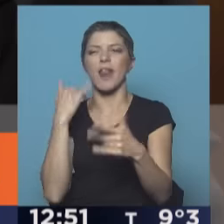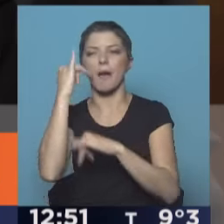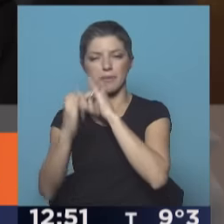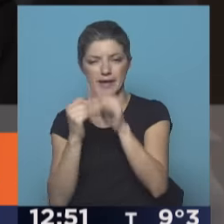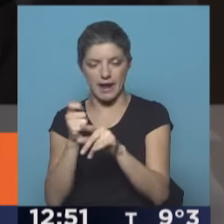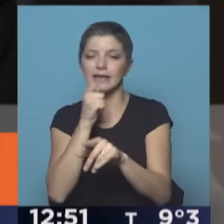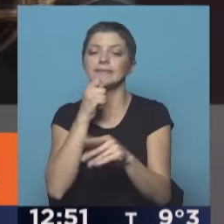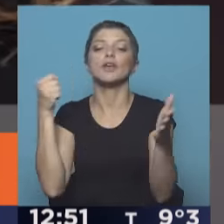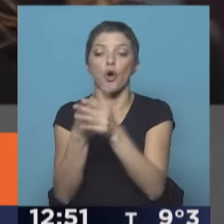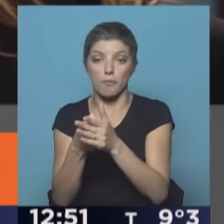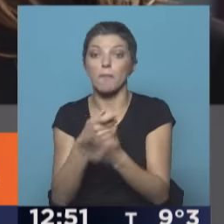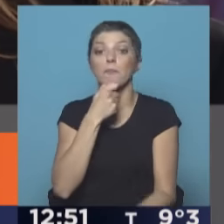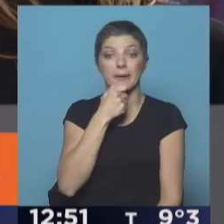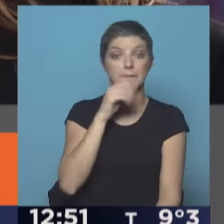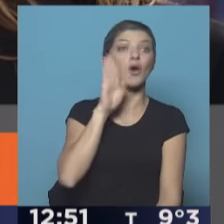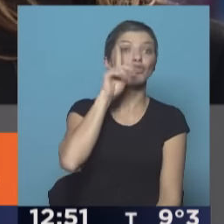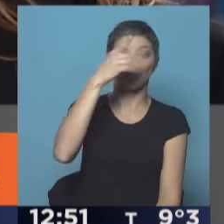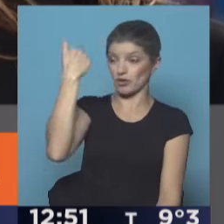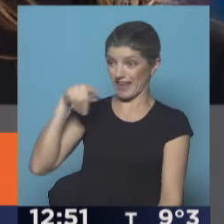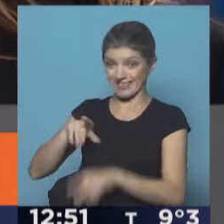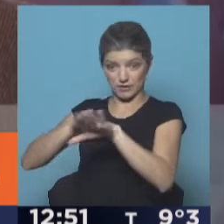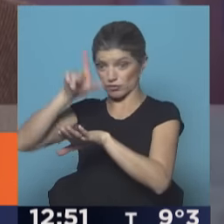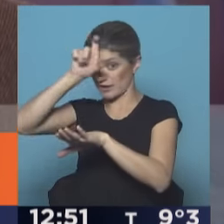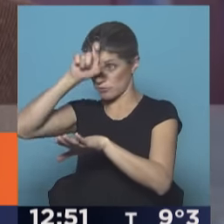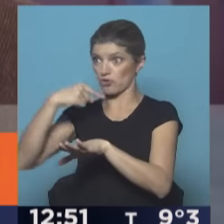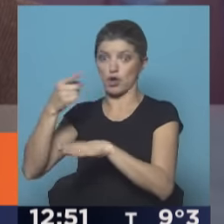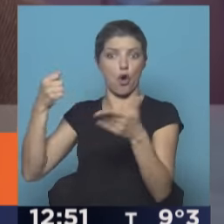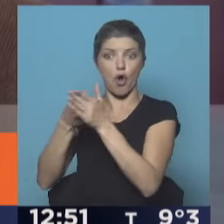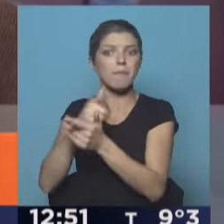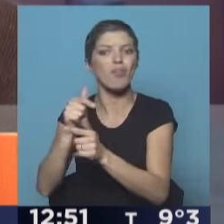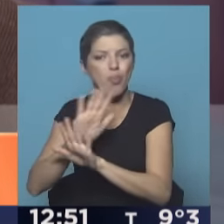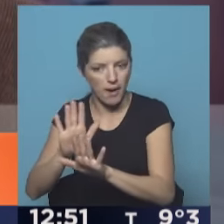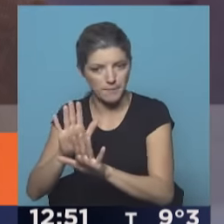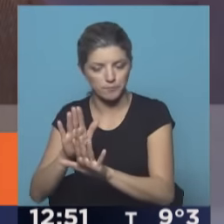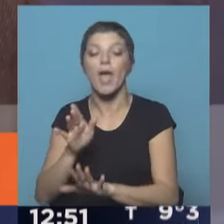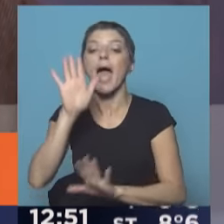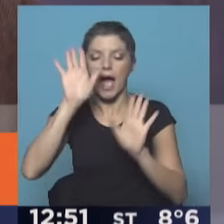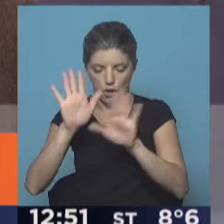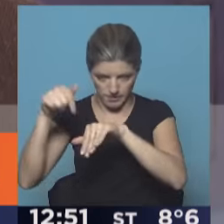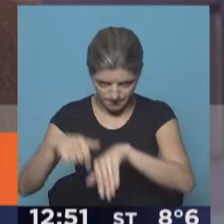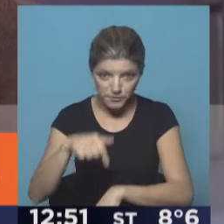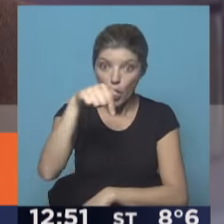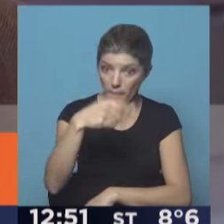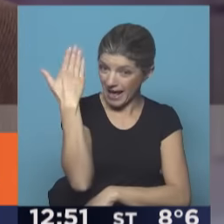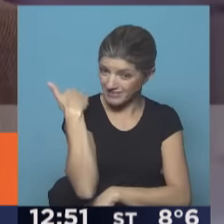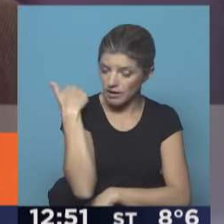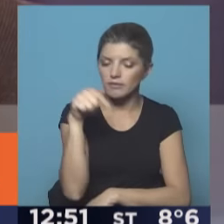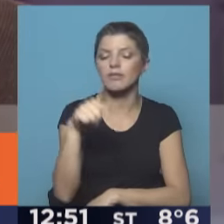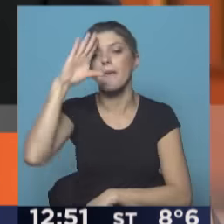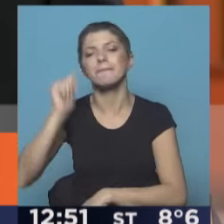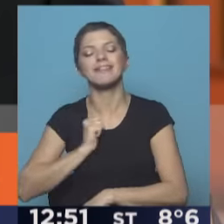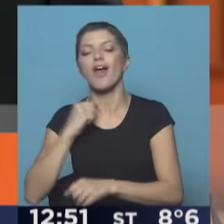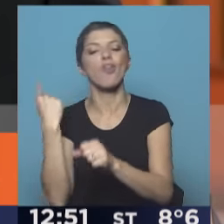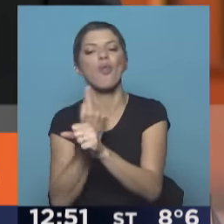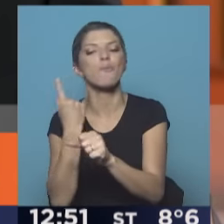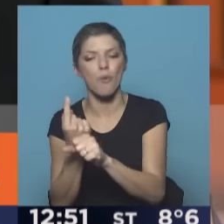no lo calificó como golpe en su momento acá los militares no lo hicieron porque no lo podían No porque no tenían no